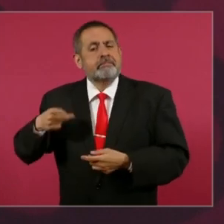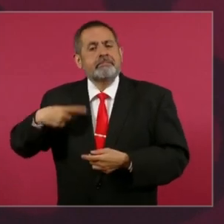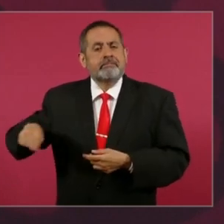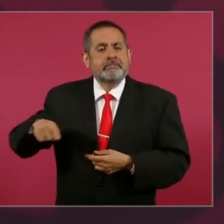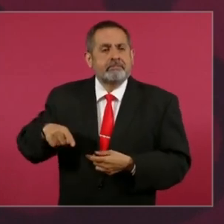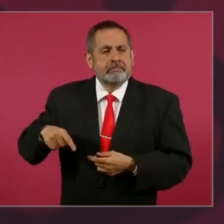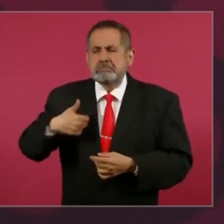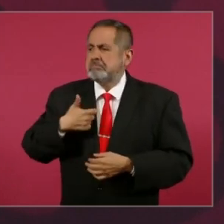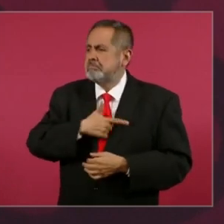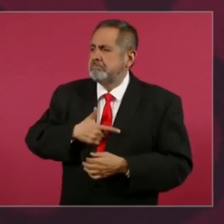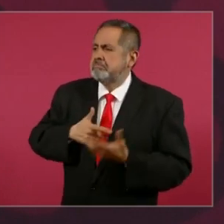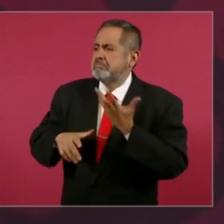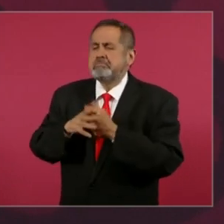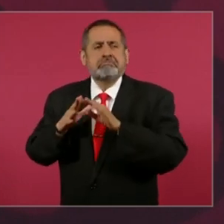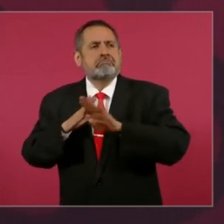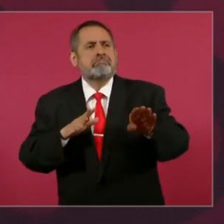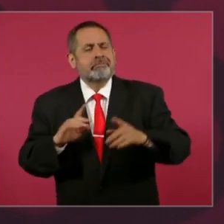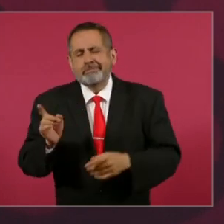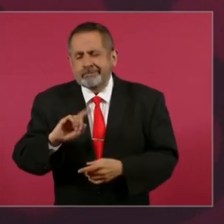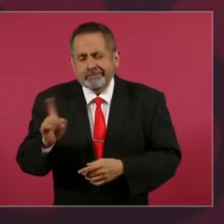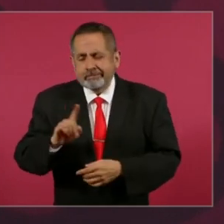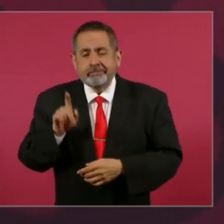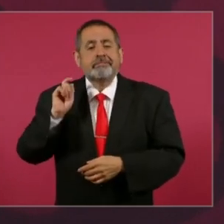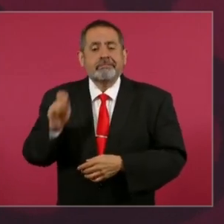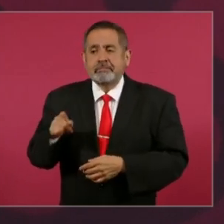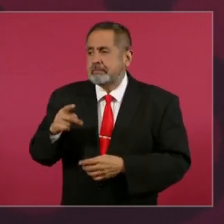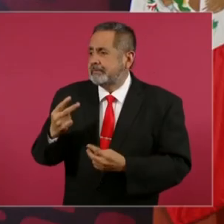pueblos, sino por necesidad.